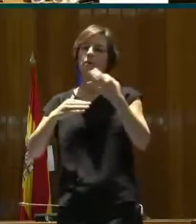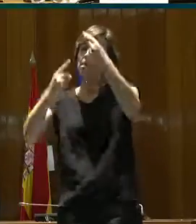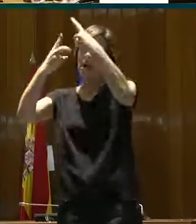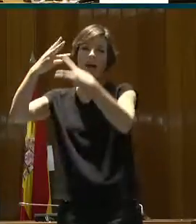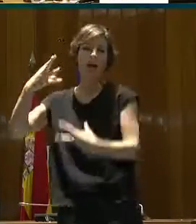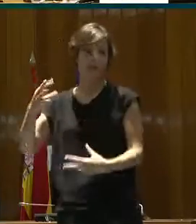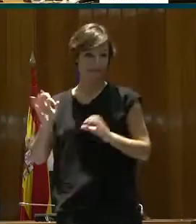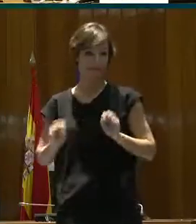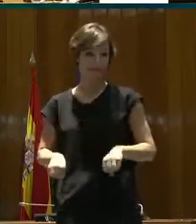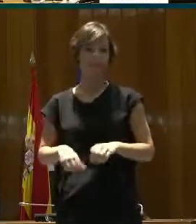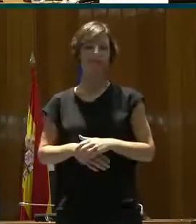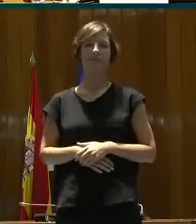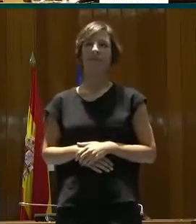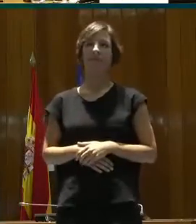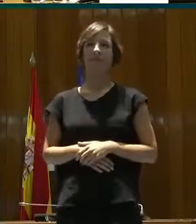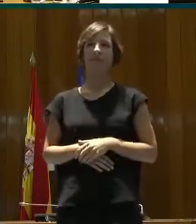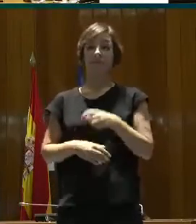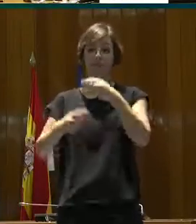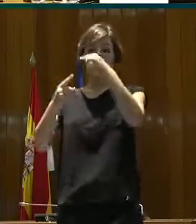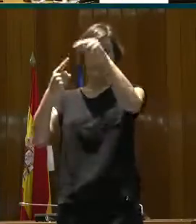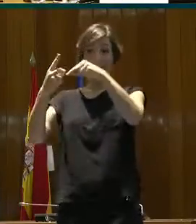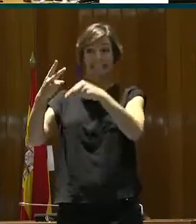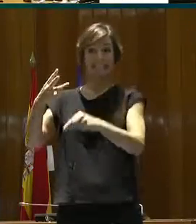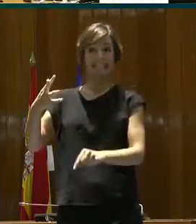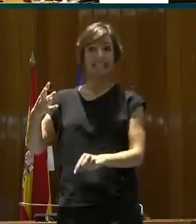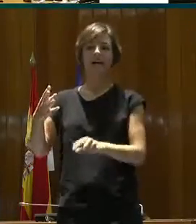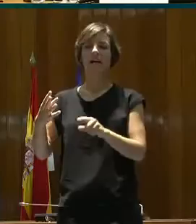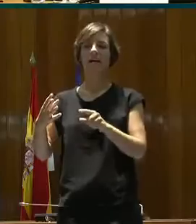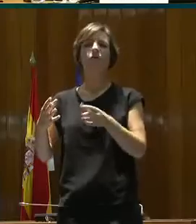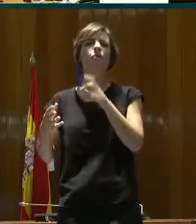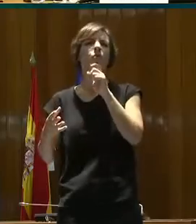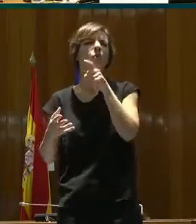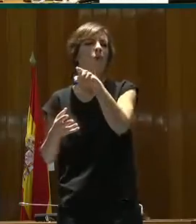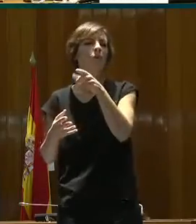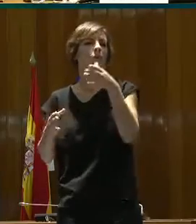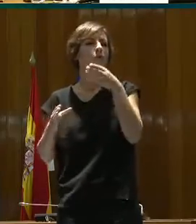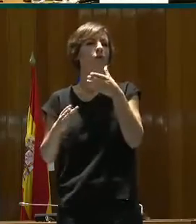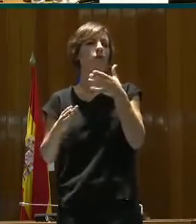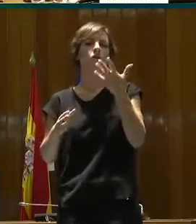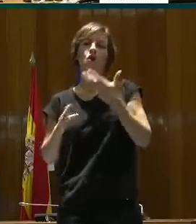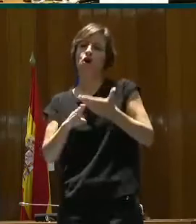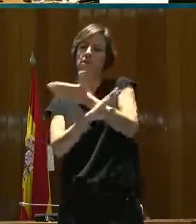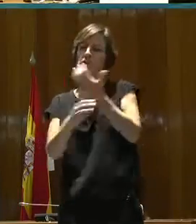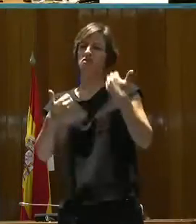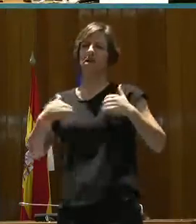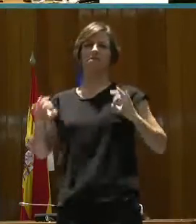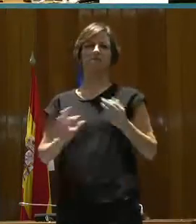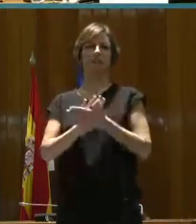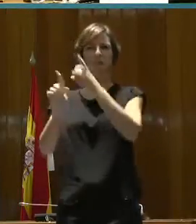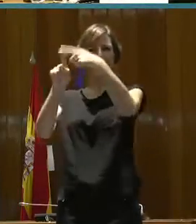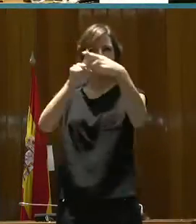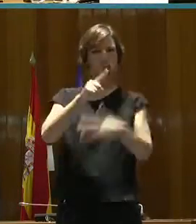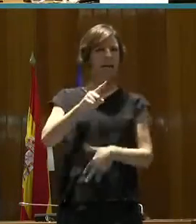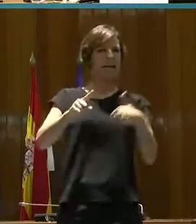Está construido a partir del conocimiento existente sobre la lingüística de las lenguas de signos en general,